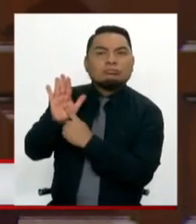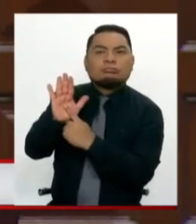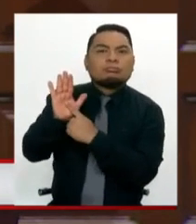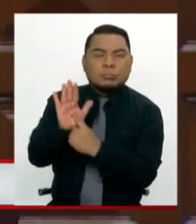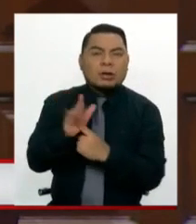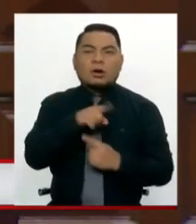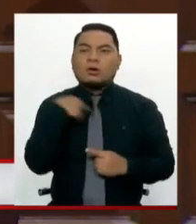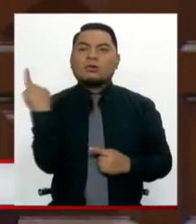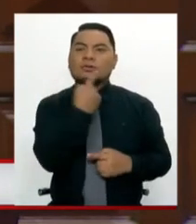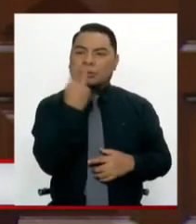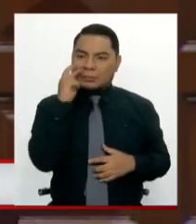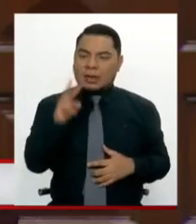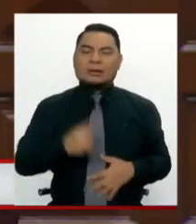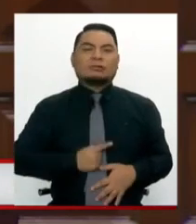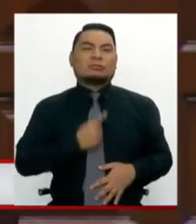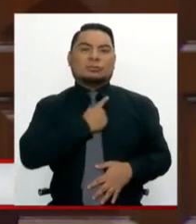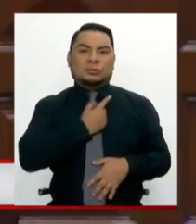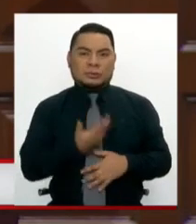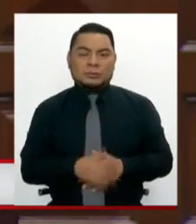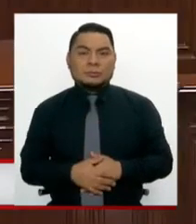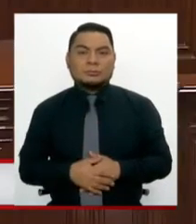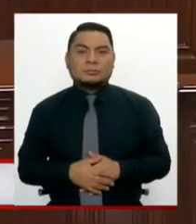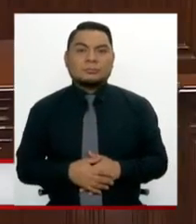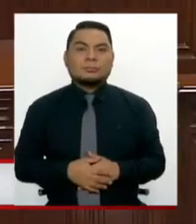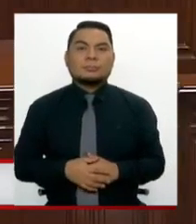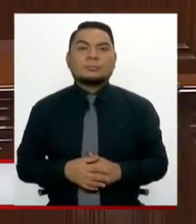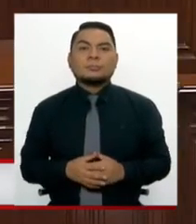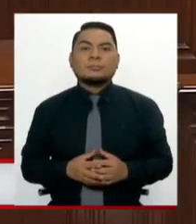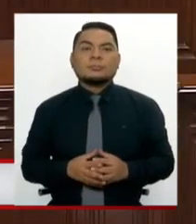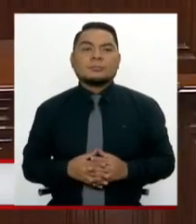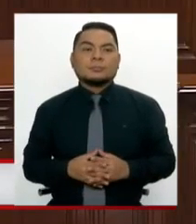que a todos nos orgullece.